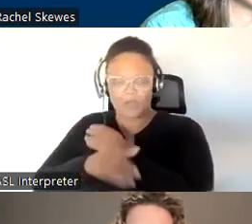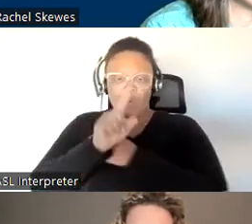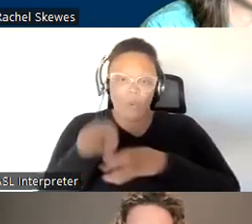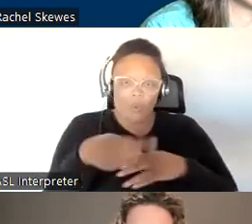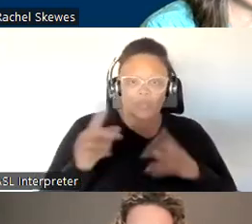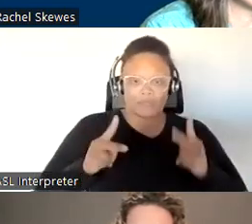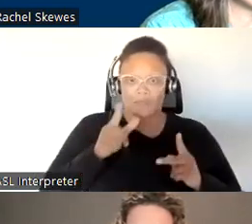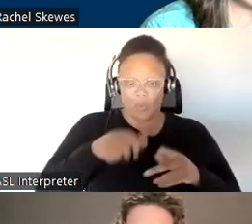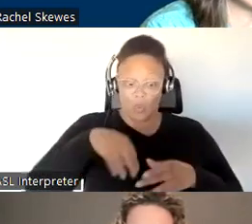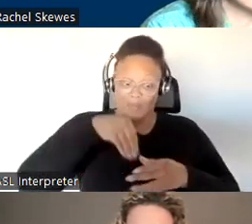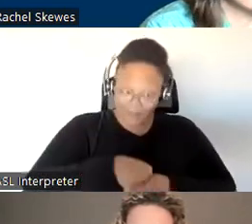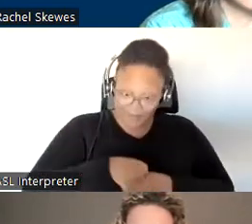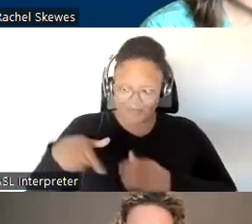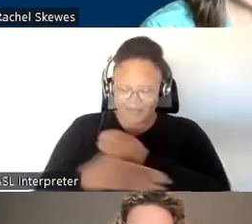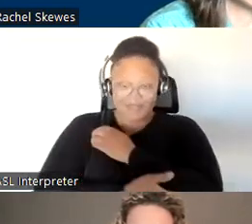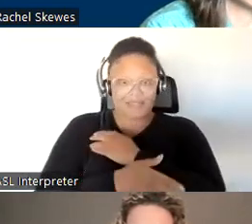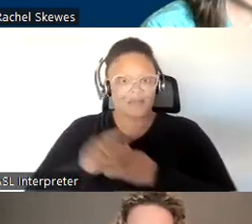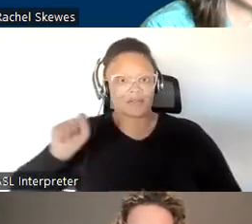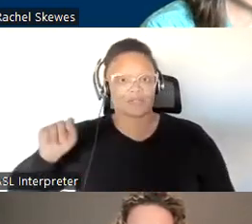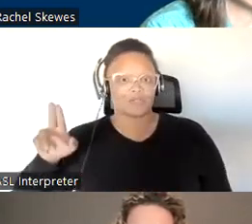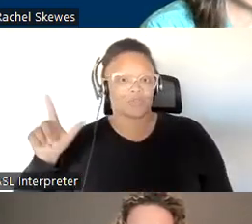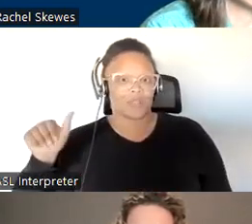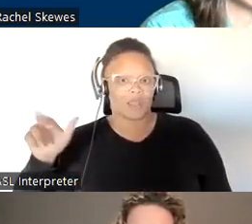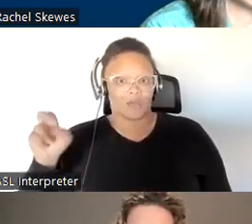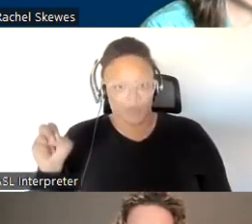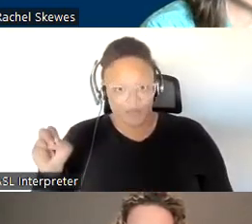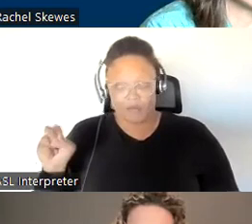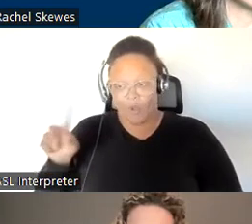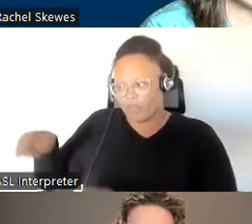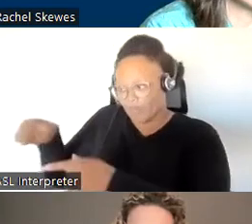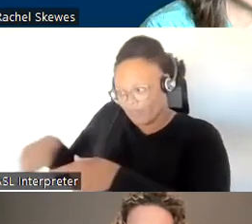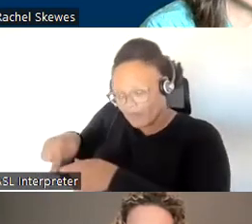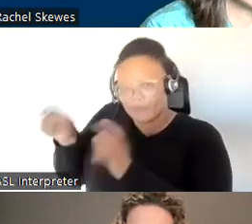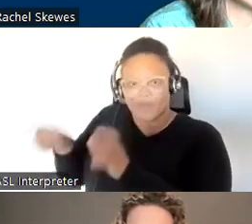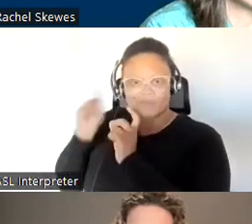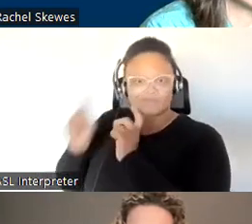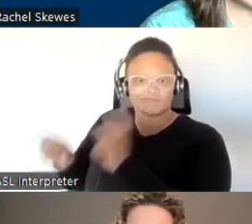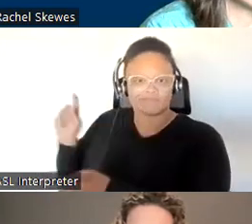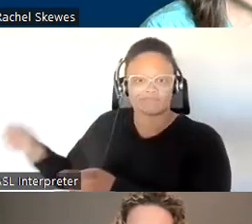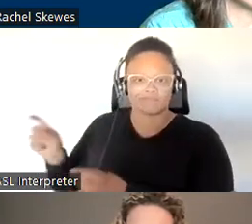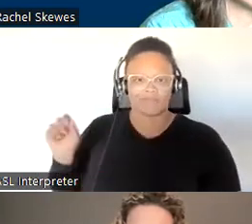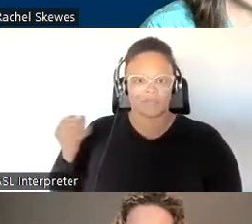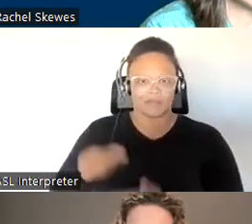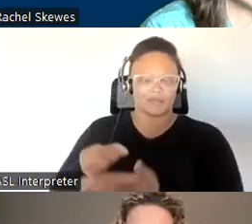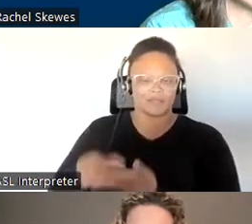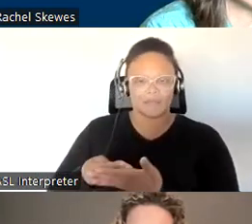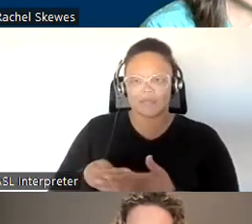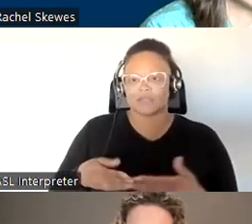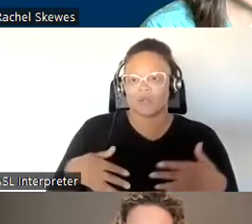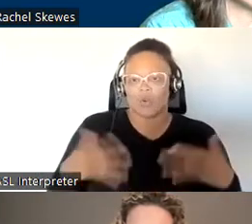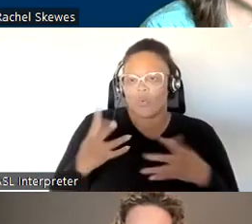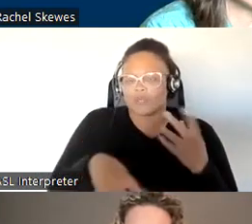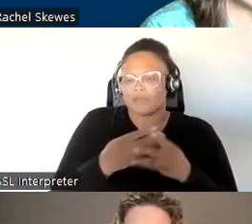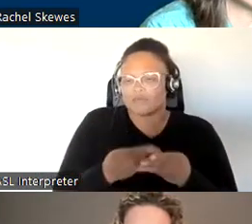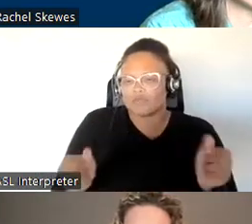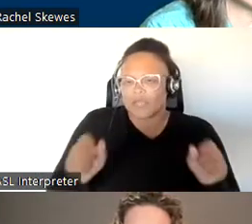de Tulare, ellas sí les podemos dar. ¿Qué solución me dan a esa respuesta, a este problema?